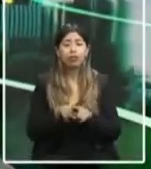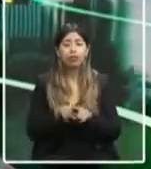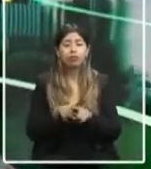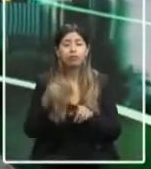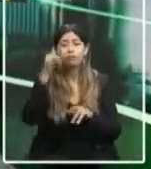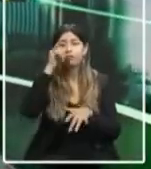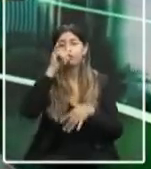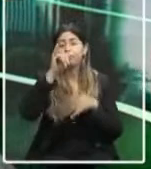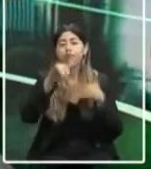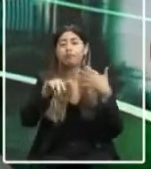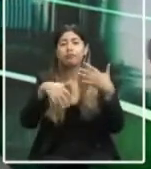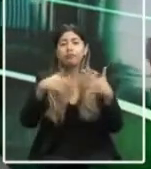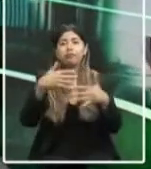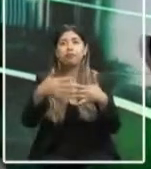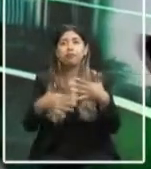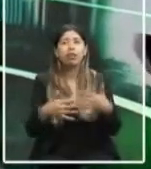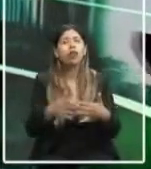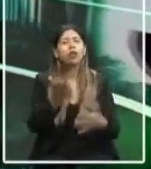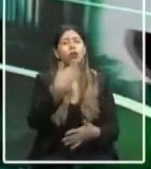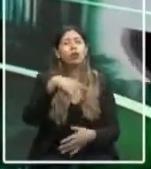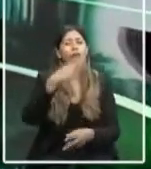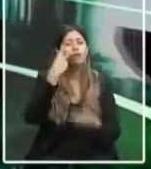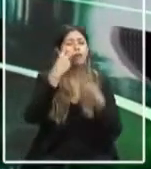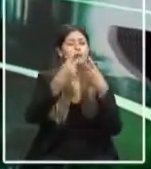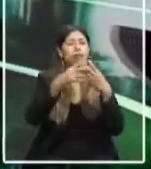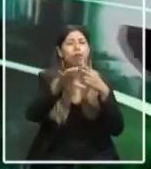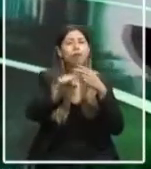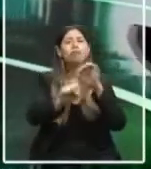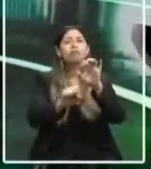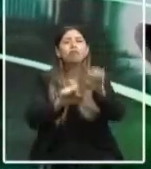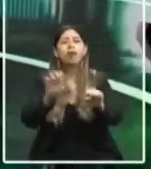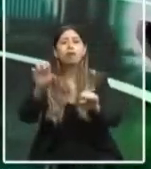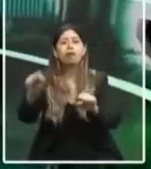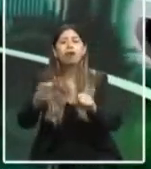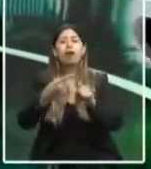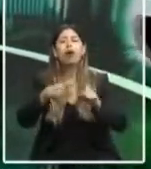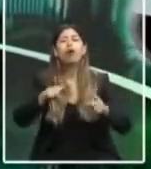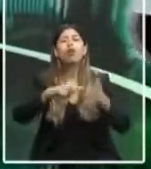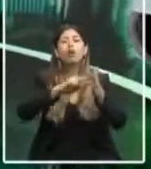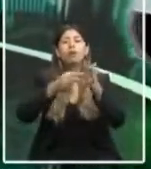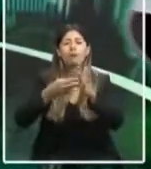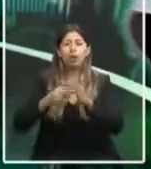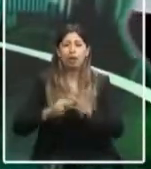tiempo, vemos otros problemas. La vida ha vuelto en cierta medida con